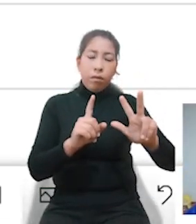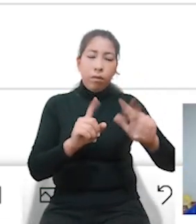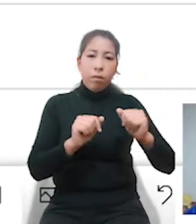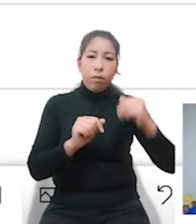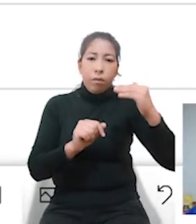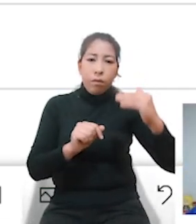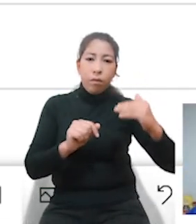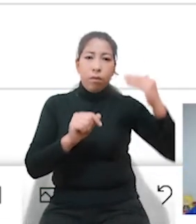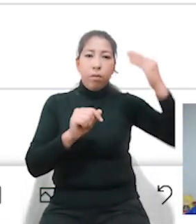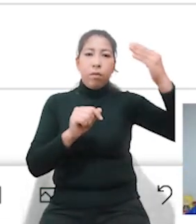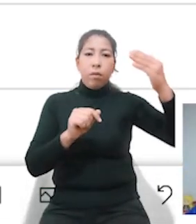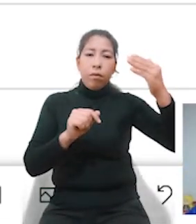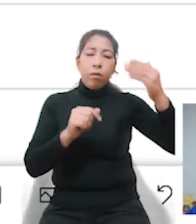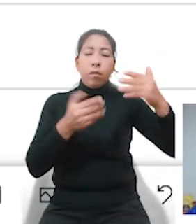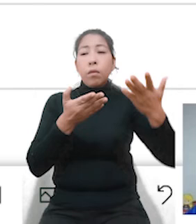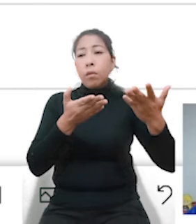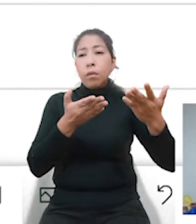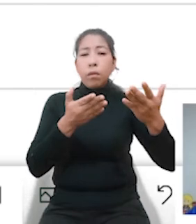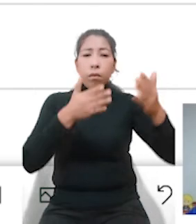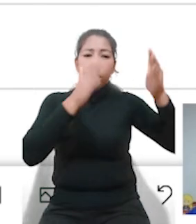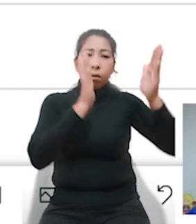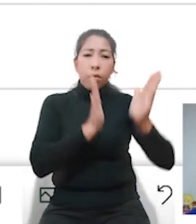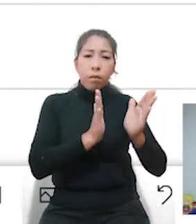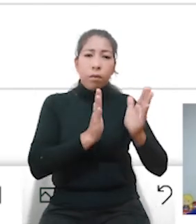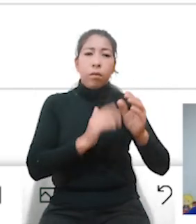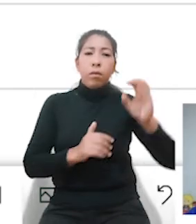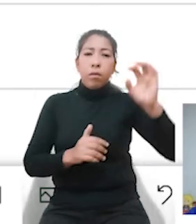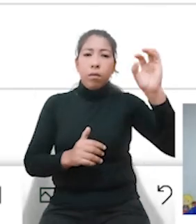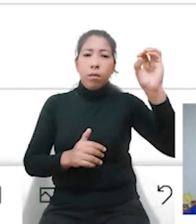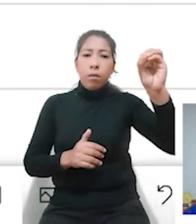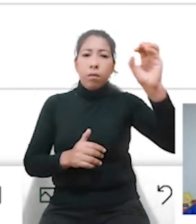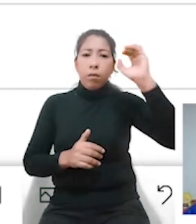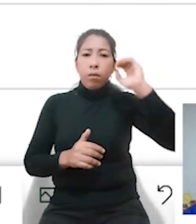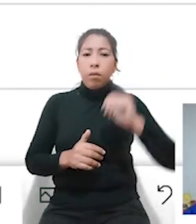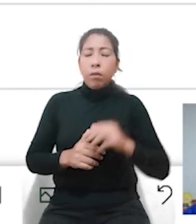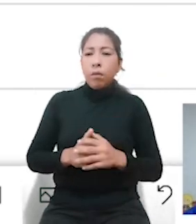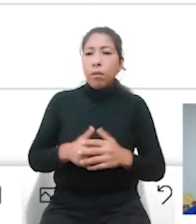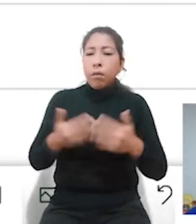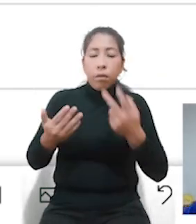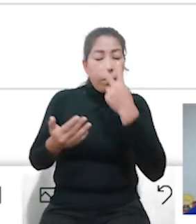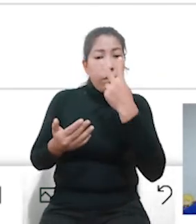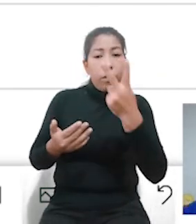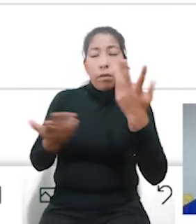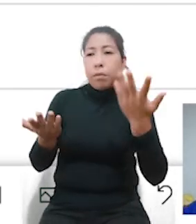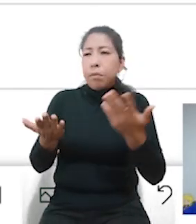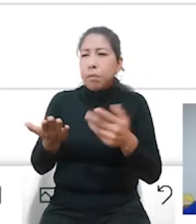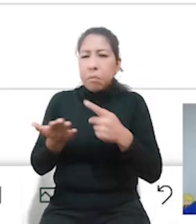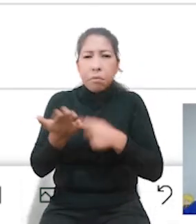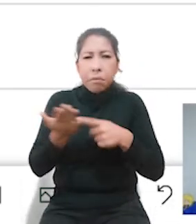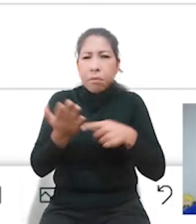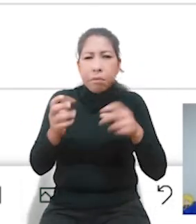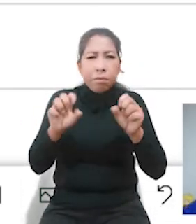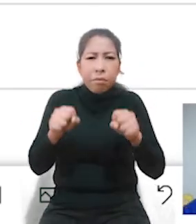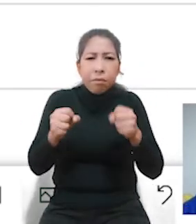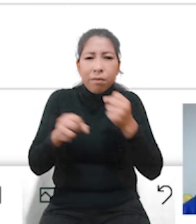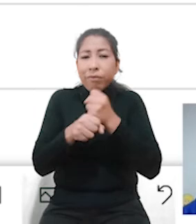1/3 elevada al exponente, que en este caso es elevado a 0. Vamos viendo qué más